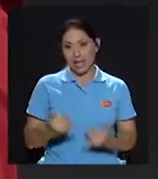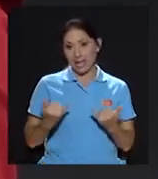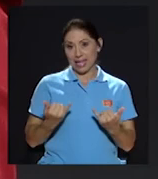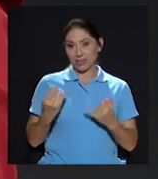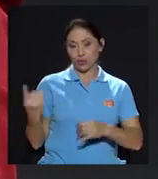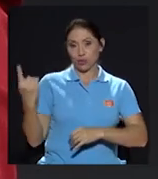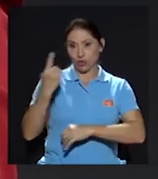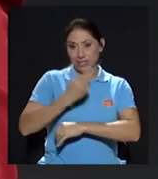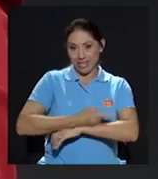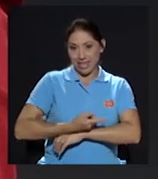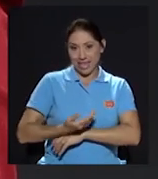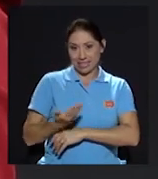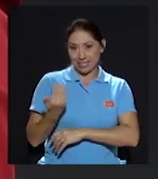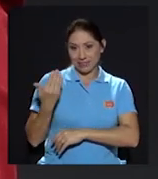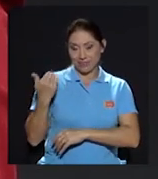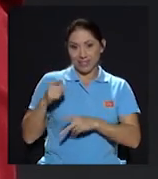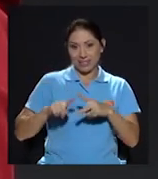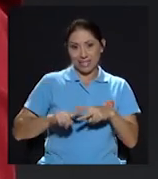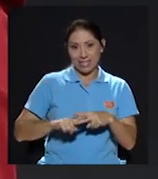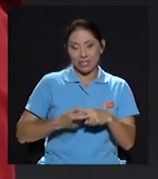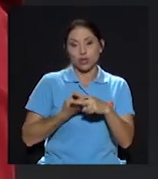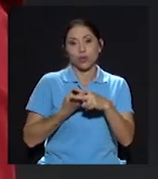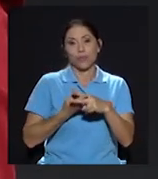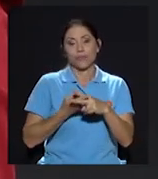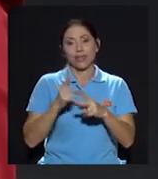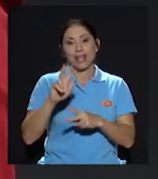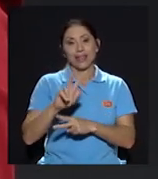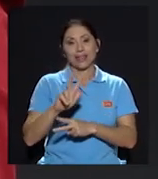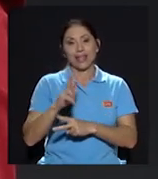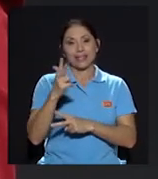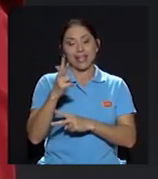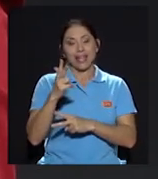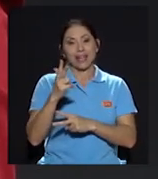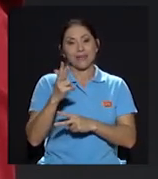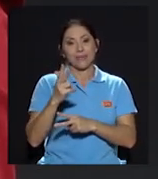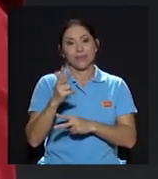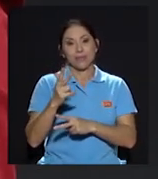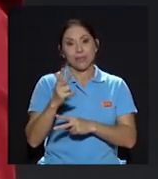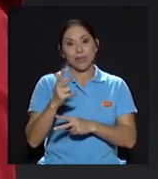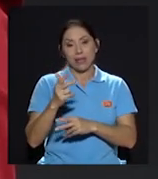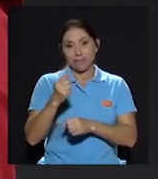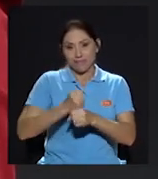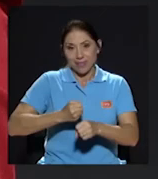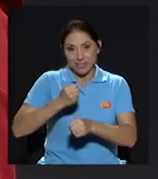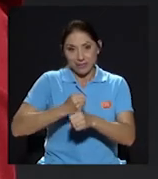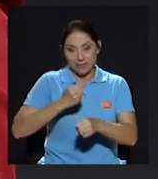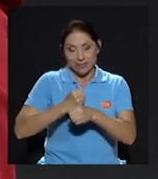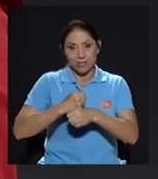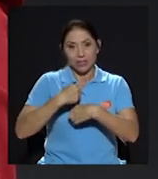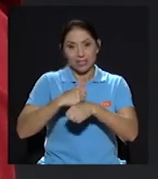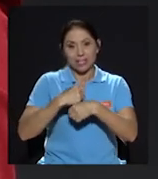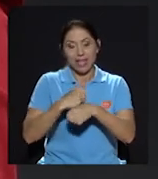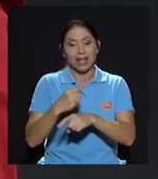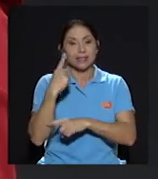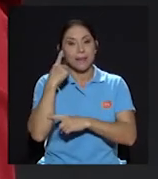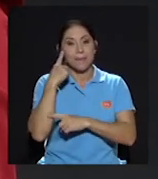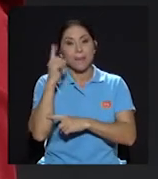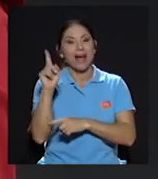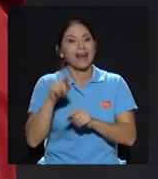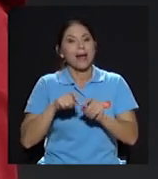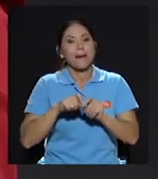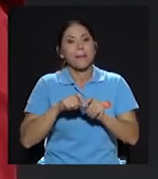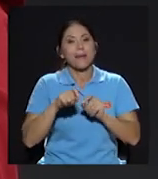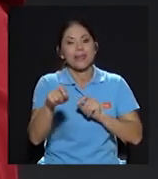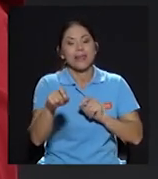se inició el tercer ejercicio que se hace por parte de la superintendencia para poder medir